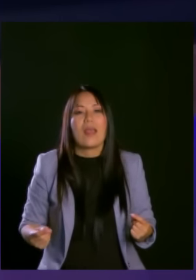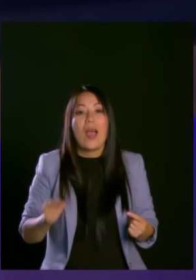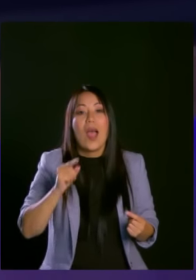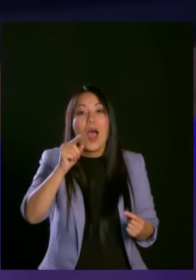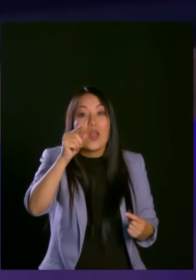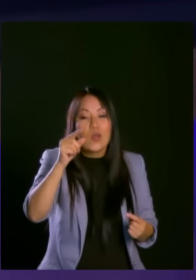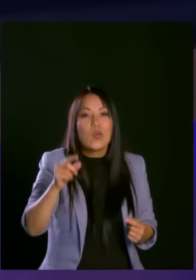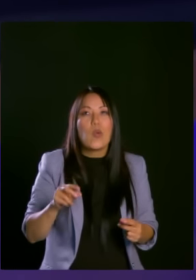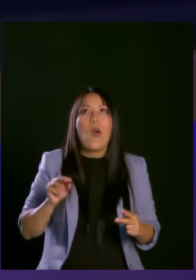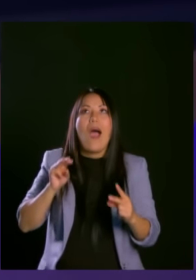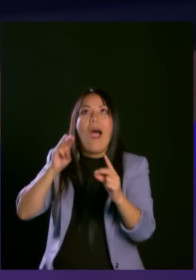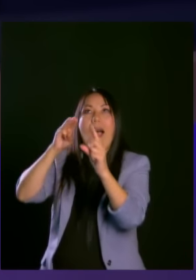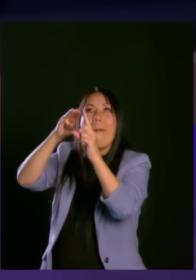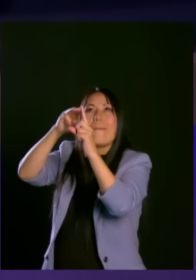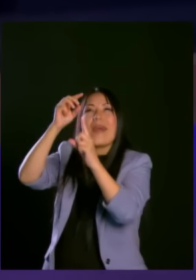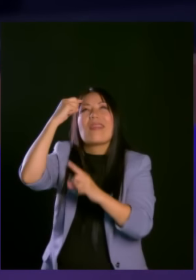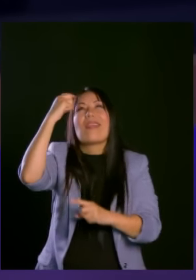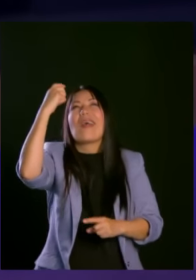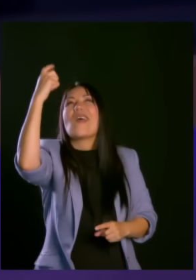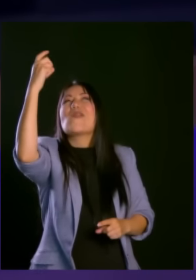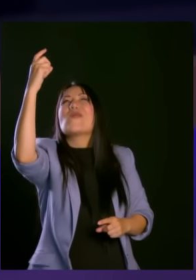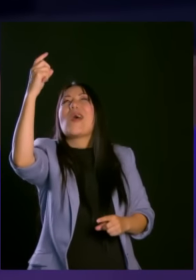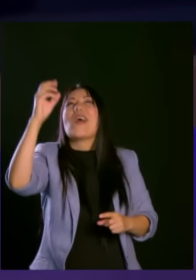ese sueño o pesadilla.